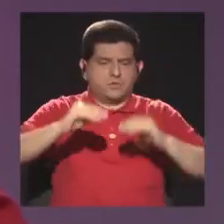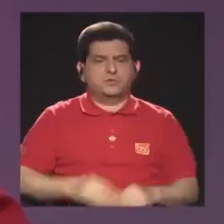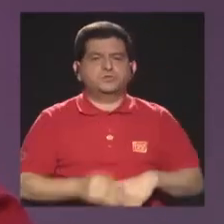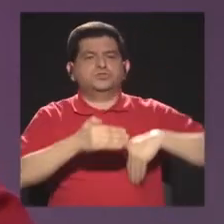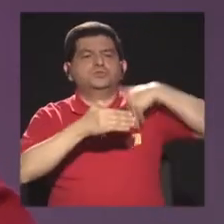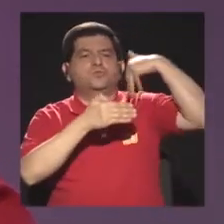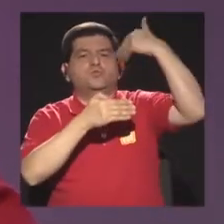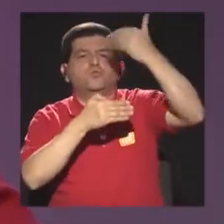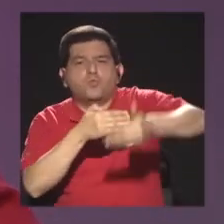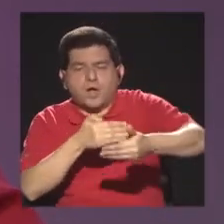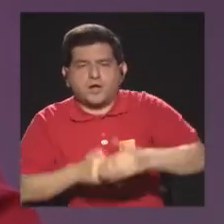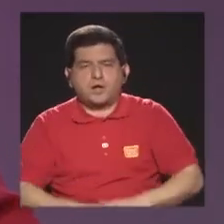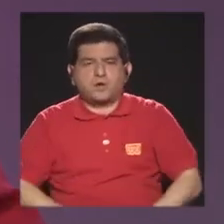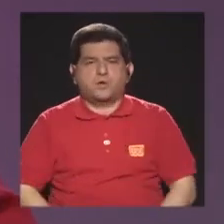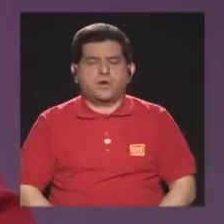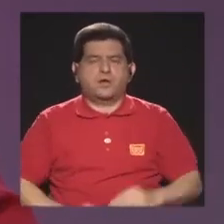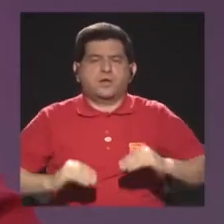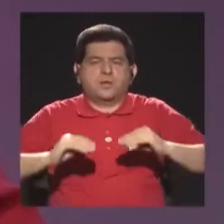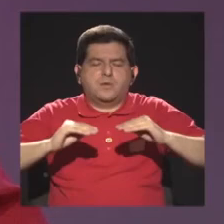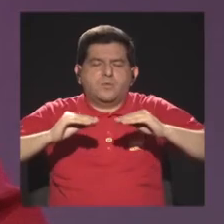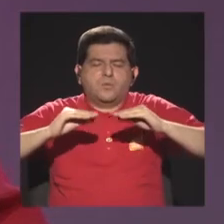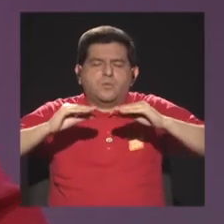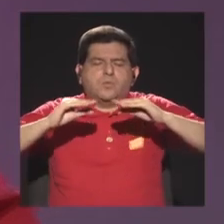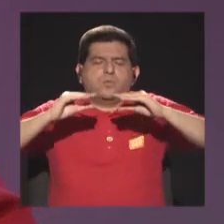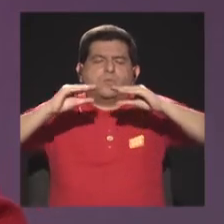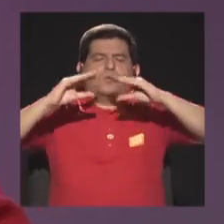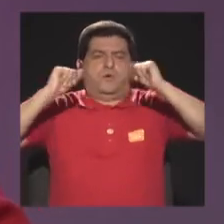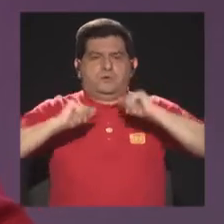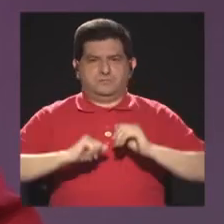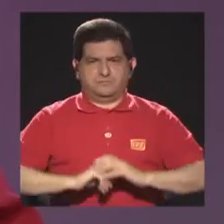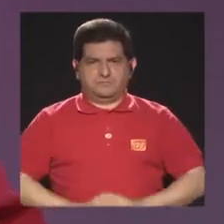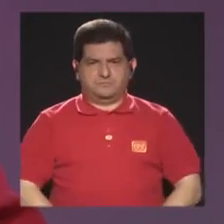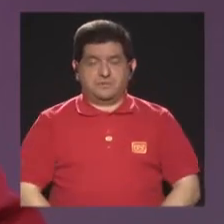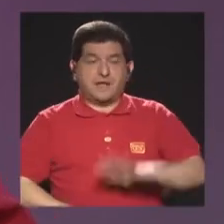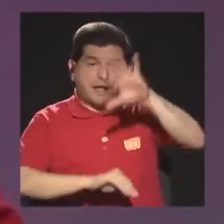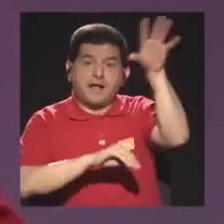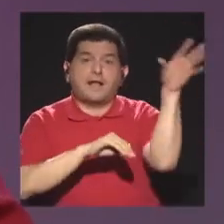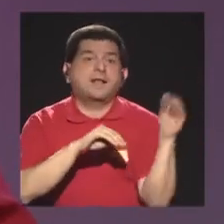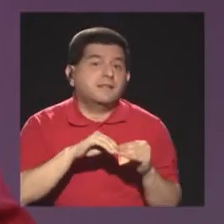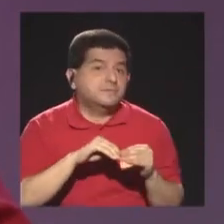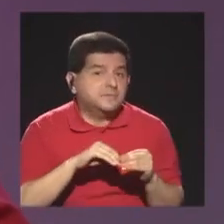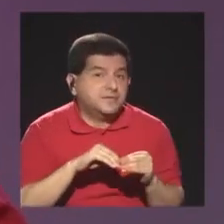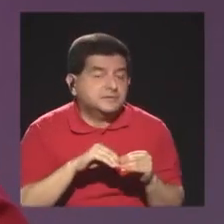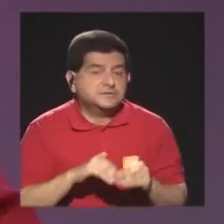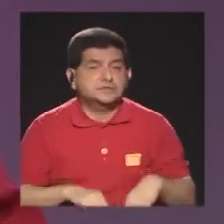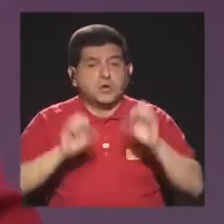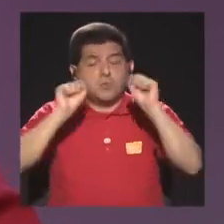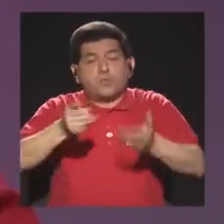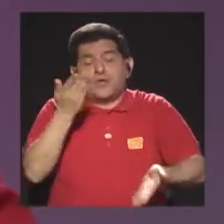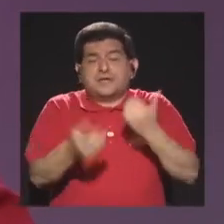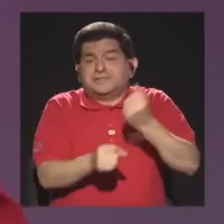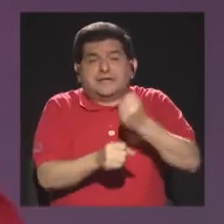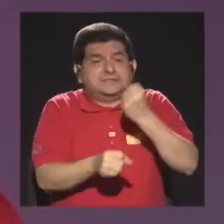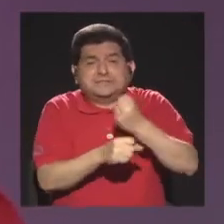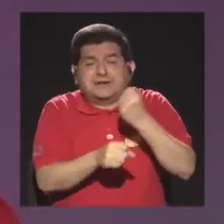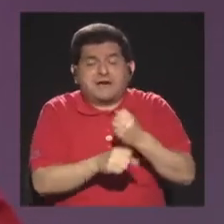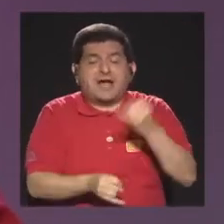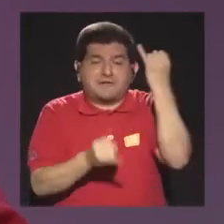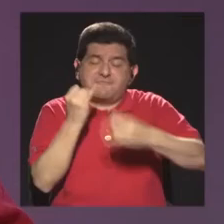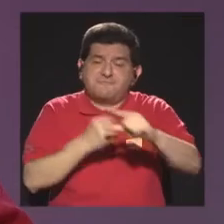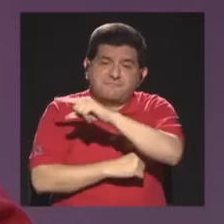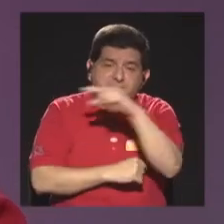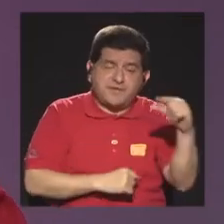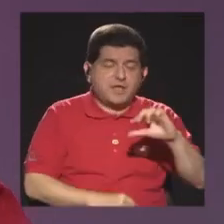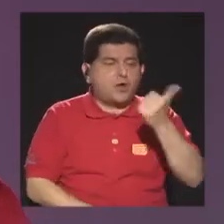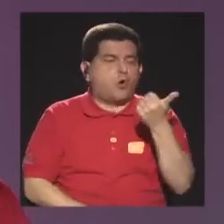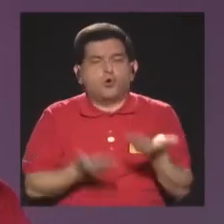que sigue en el de la madrugada. Y además te puede tocar trabajar un fin de semana,